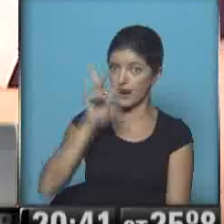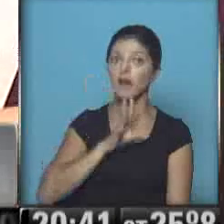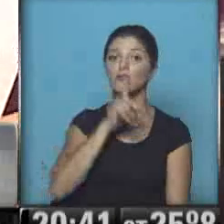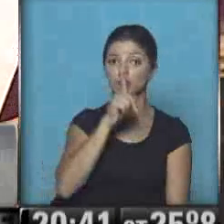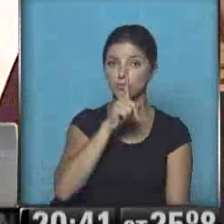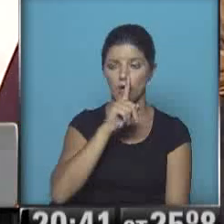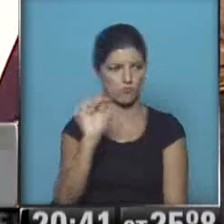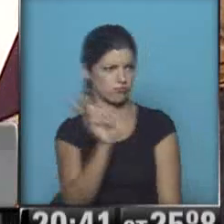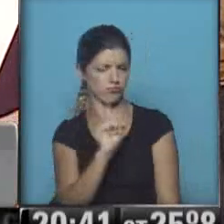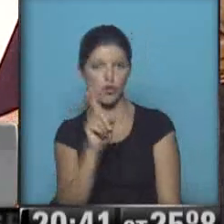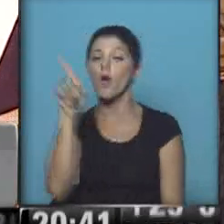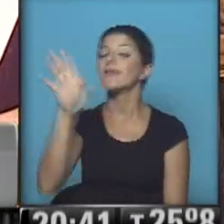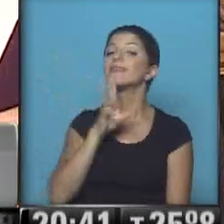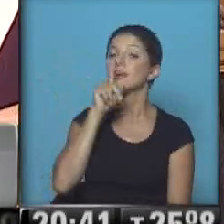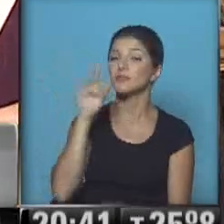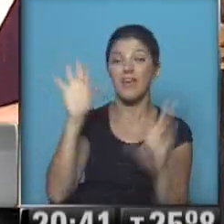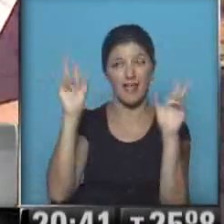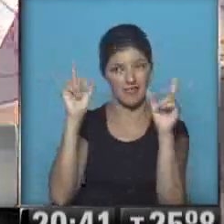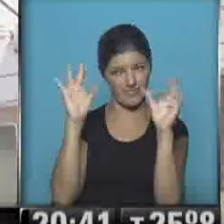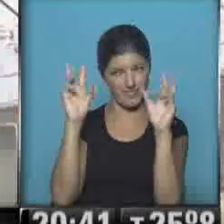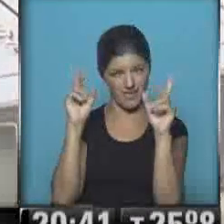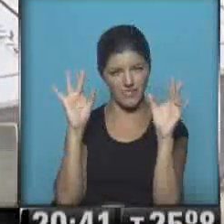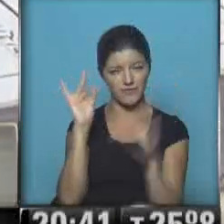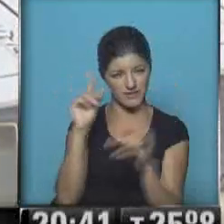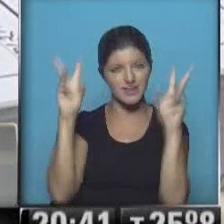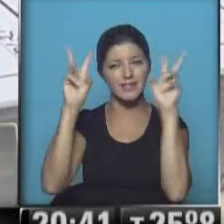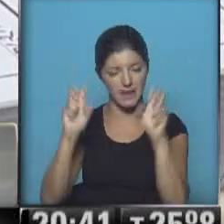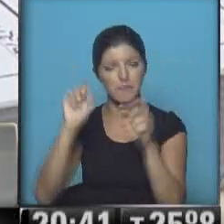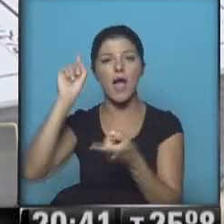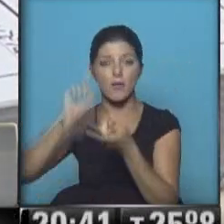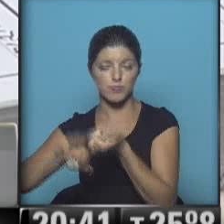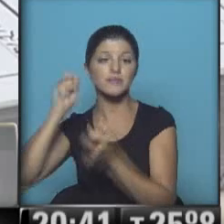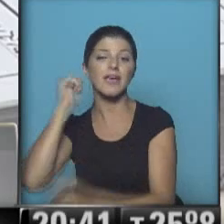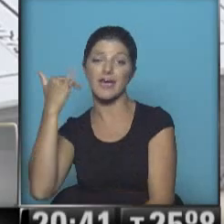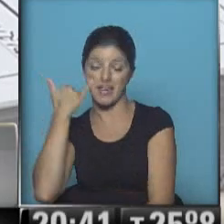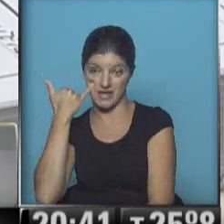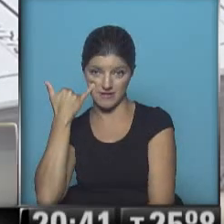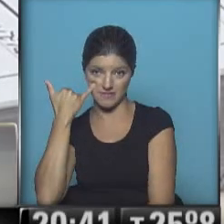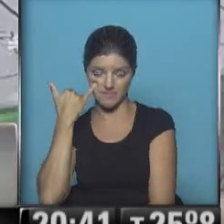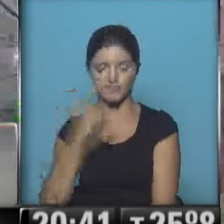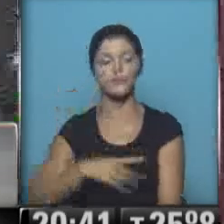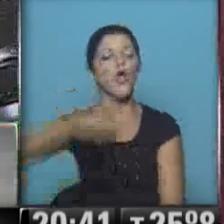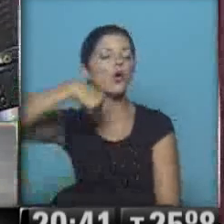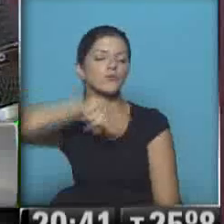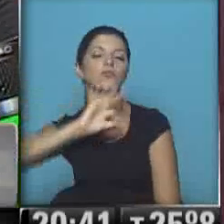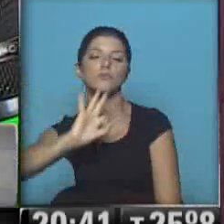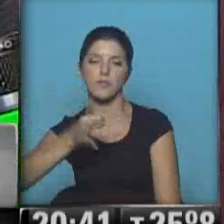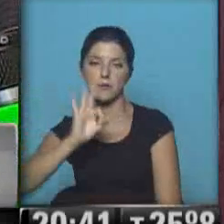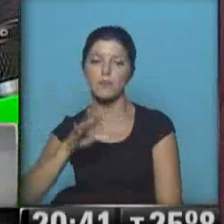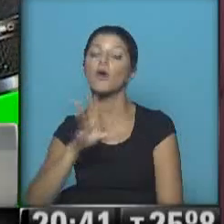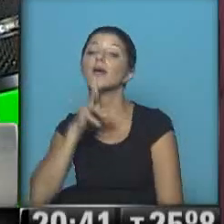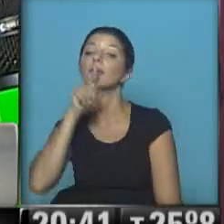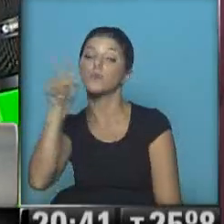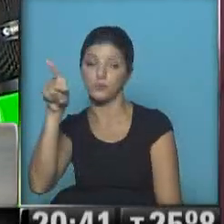En Rusia está un poco complicado el tema con los casamientos gays, con las lesbianas. Sabemos que no solo en Rusia,